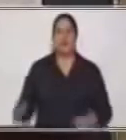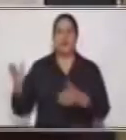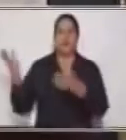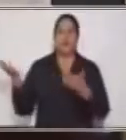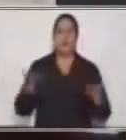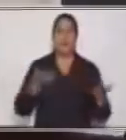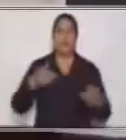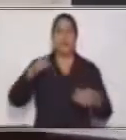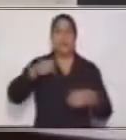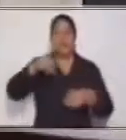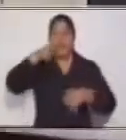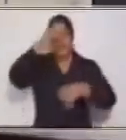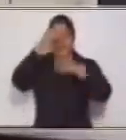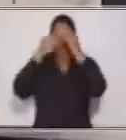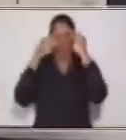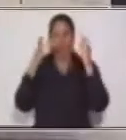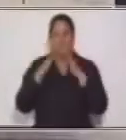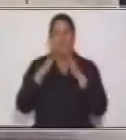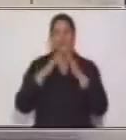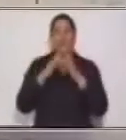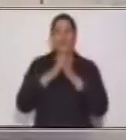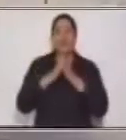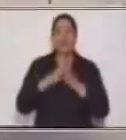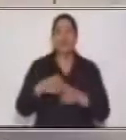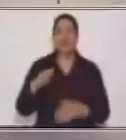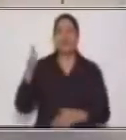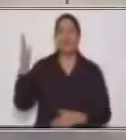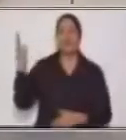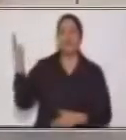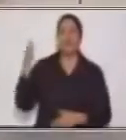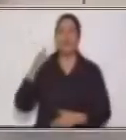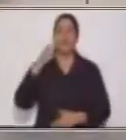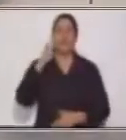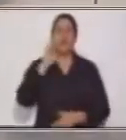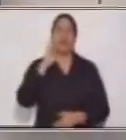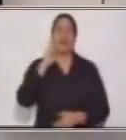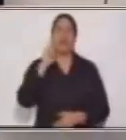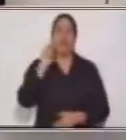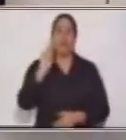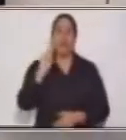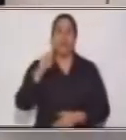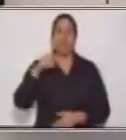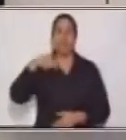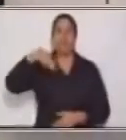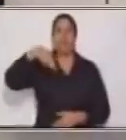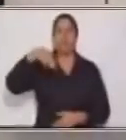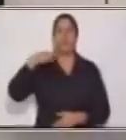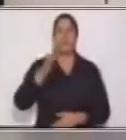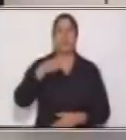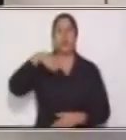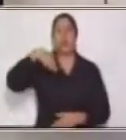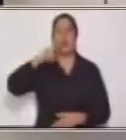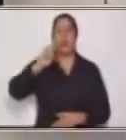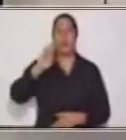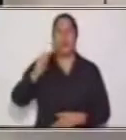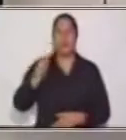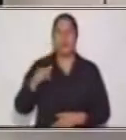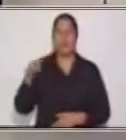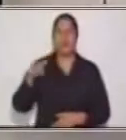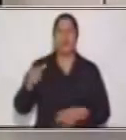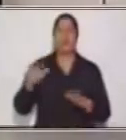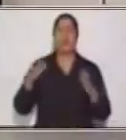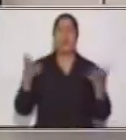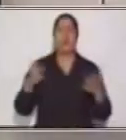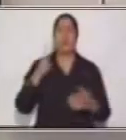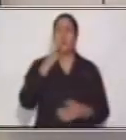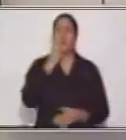Bienvenidos a este espacio educativo Aprendo en Casa. Soy Edinova. En esta oportunidad voy a desarrollar el tema hipérbolas con centro